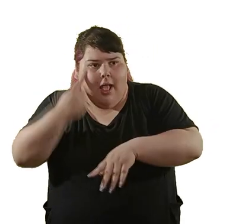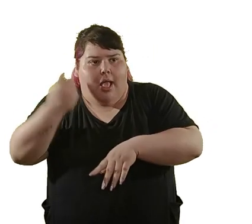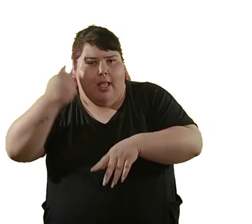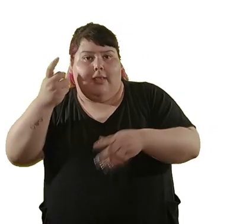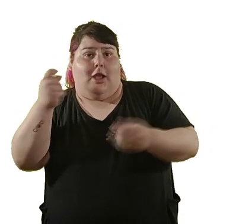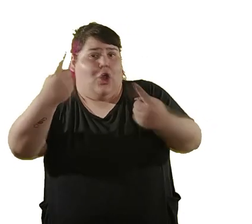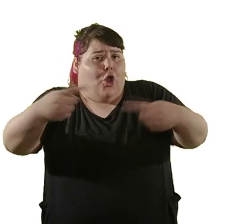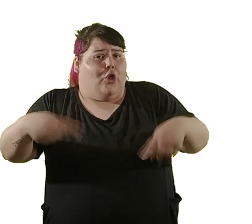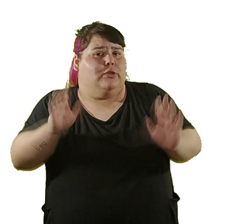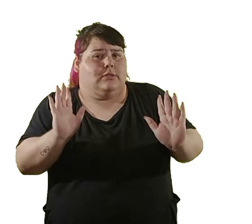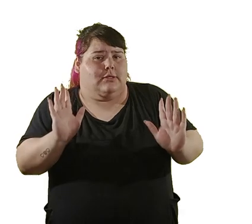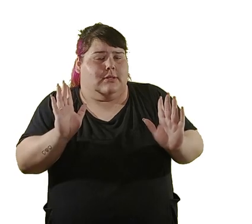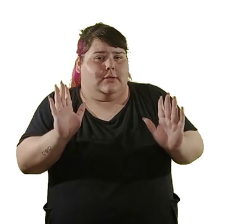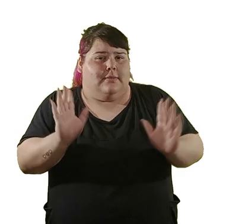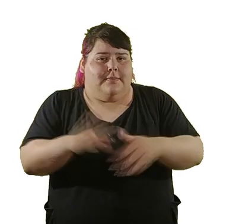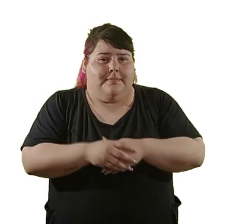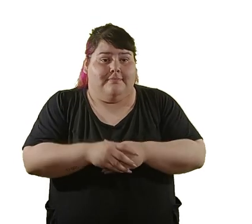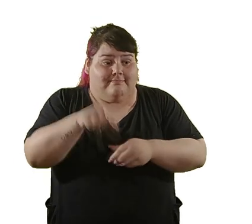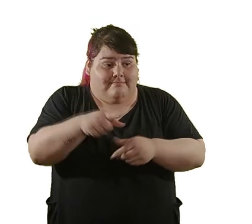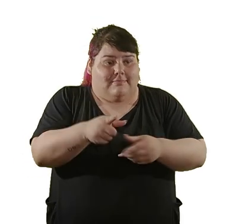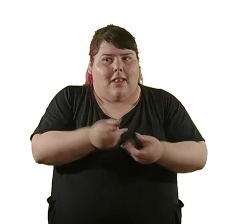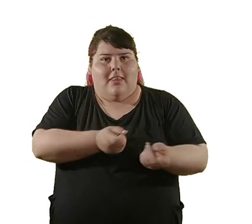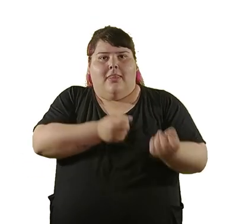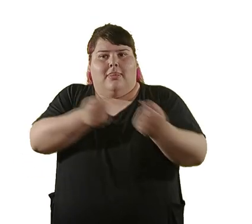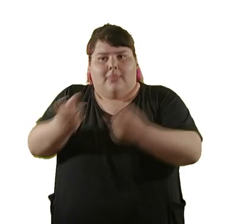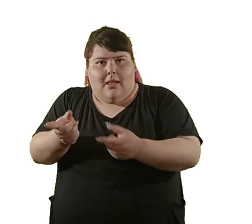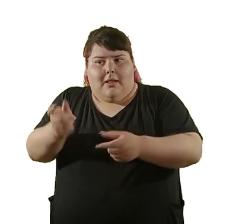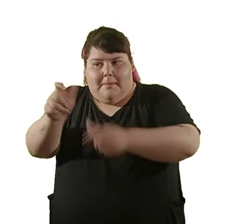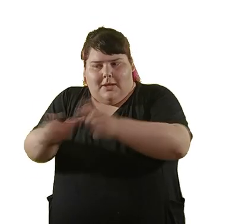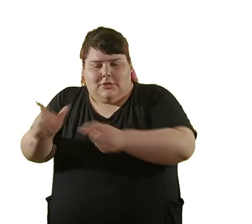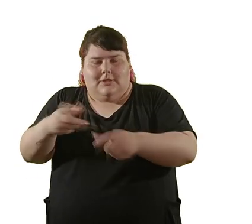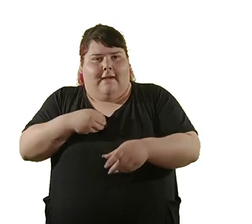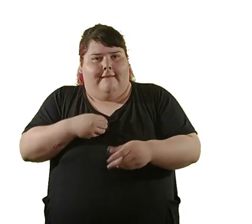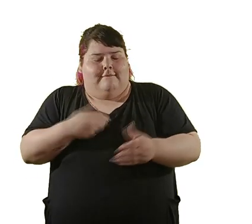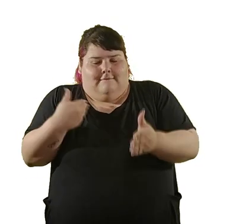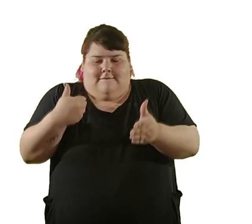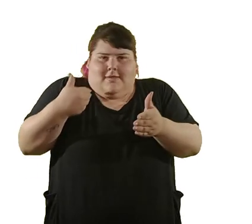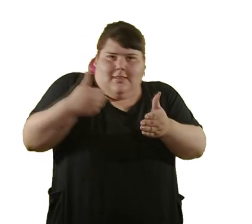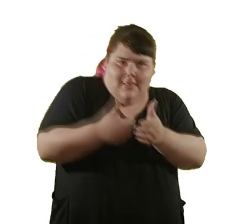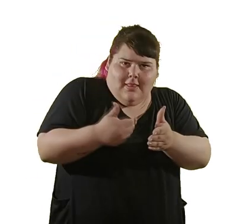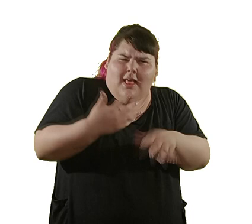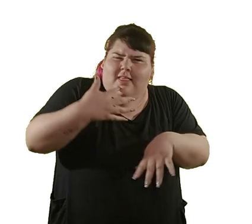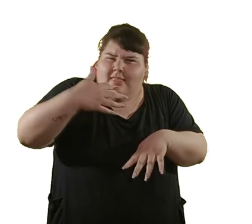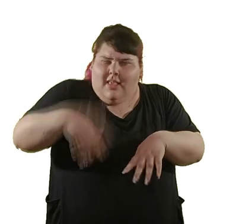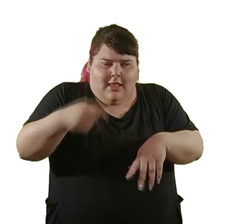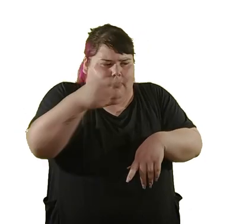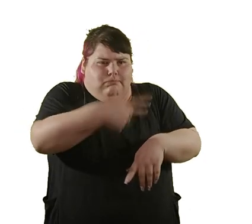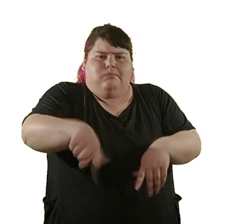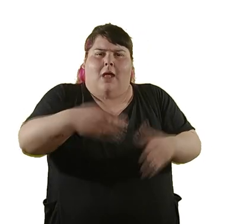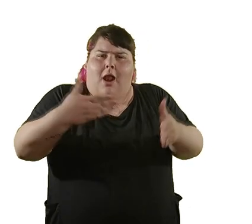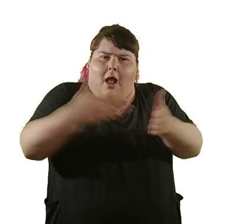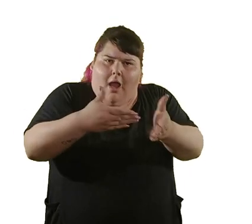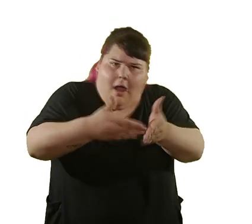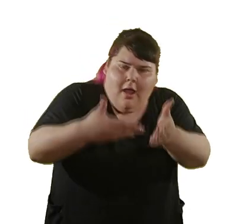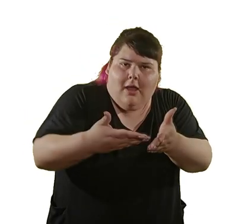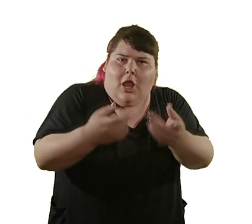aquello que crearon o que descubrieron o que inventaron, hace a que la sintamos más cercana. Entender con qué obstáculos se encontraron, qué